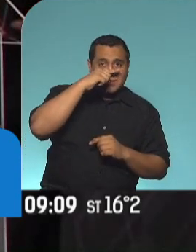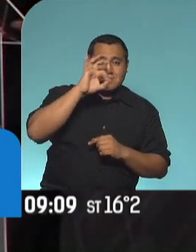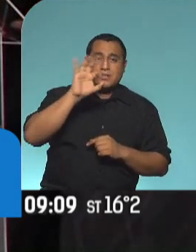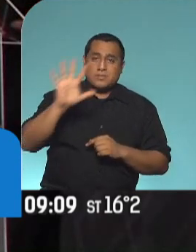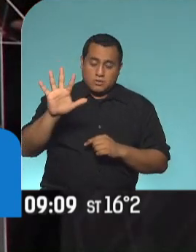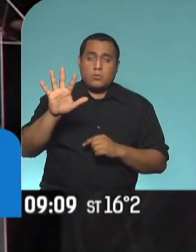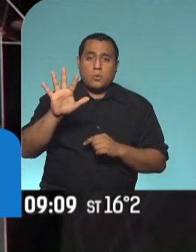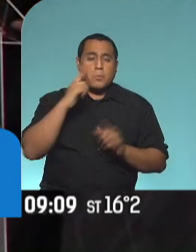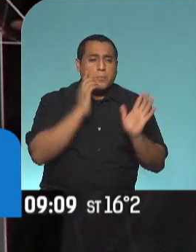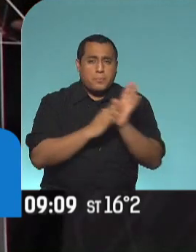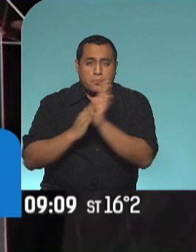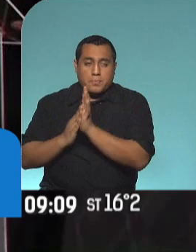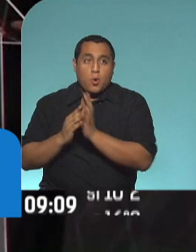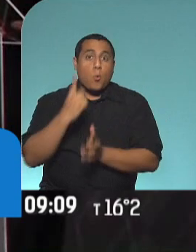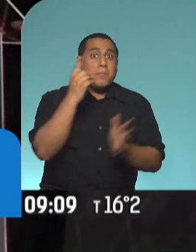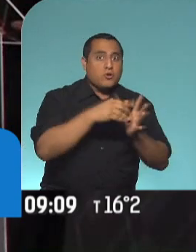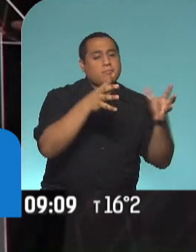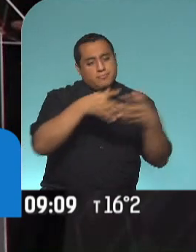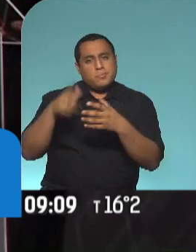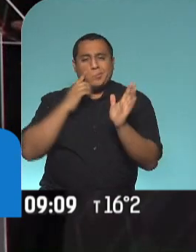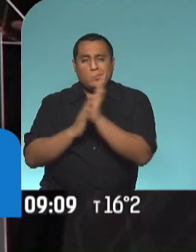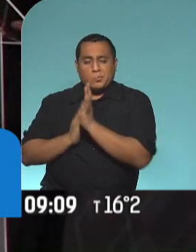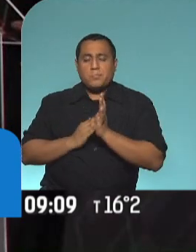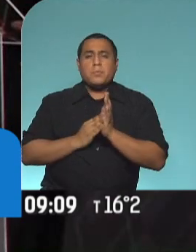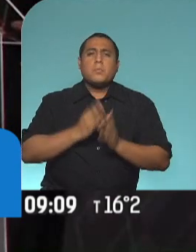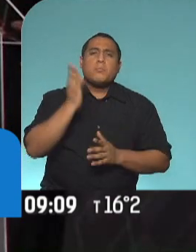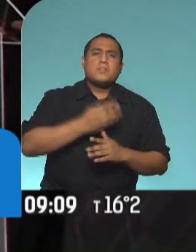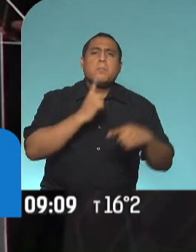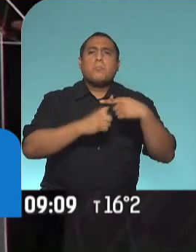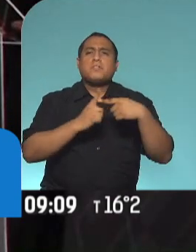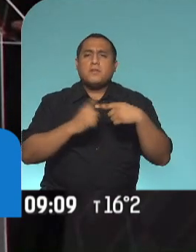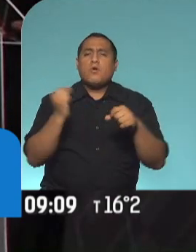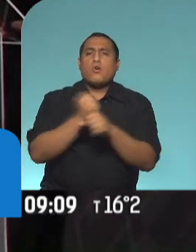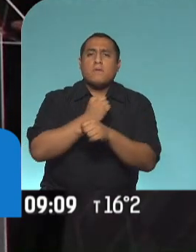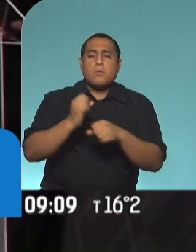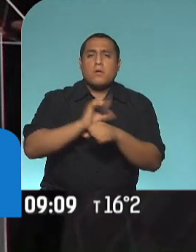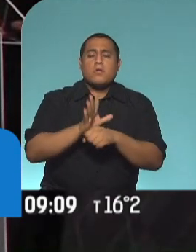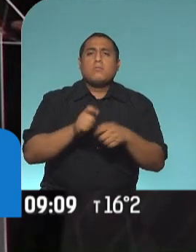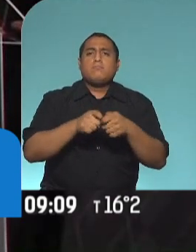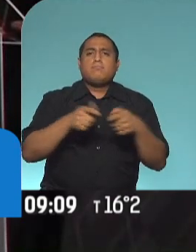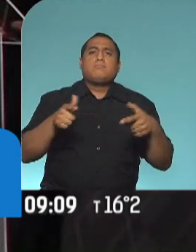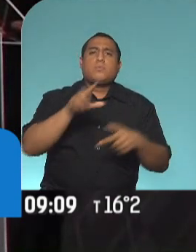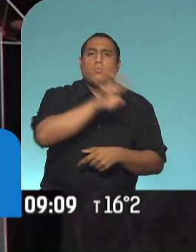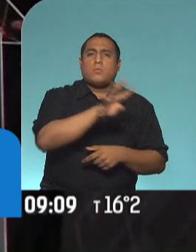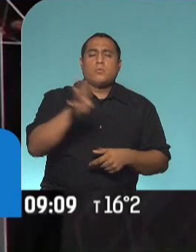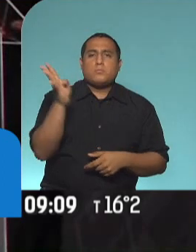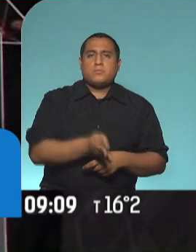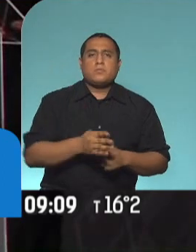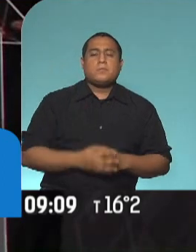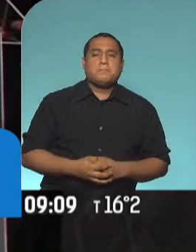58.705 test por millón de habitantes, con un porcentaje promedio de positividad acumulado del